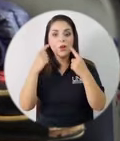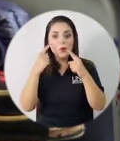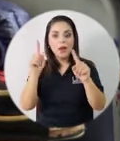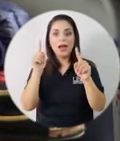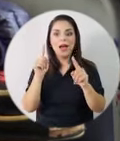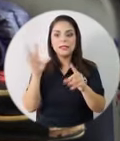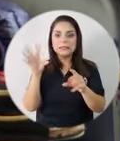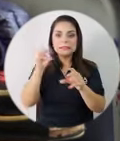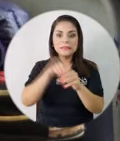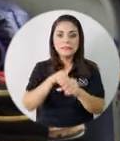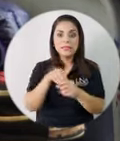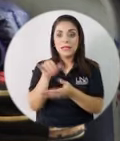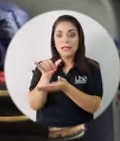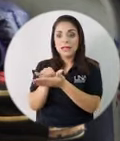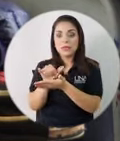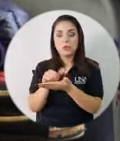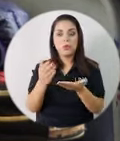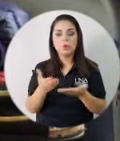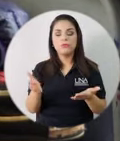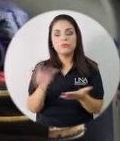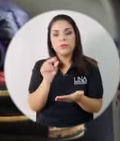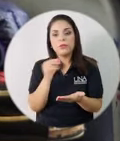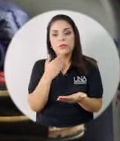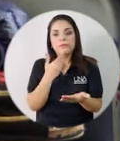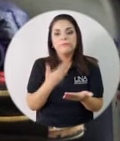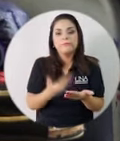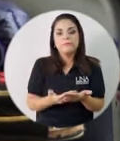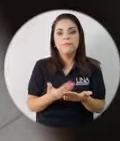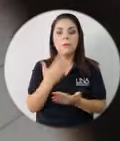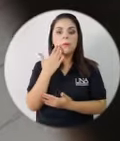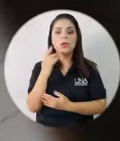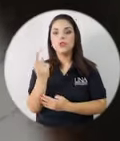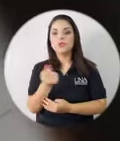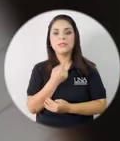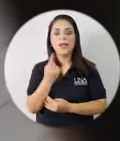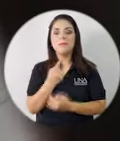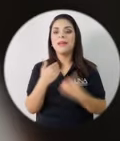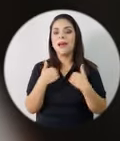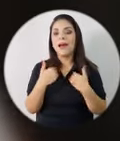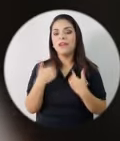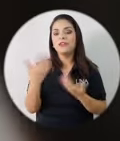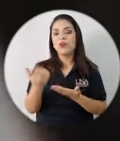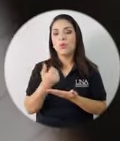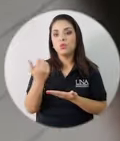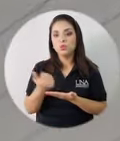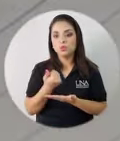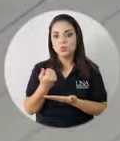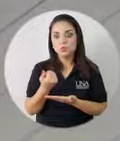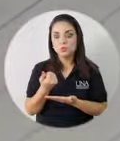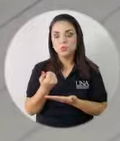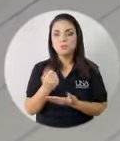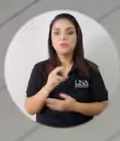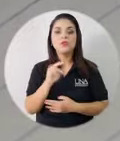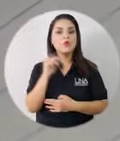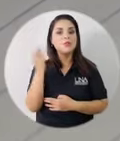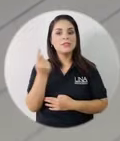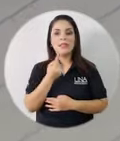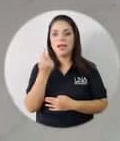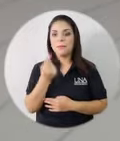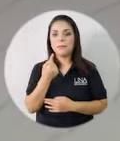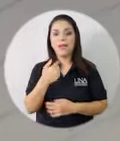estos elementos no es tan efectiva porque no siempre se tienen los recursos, no siempre se